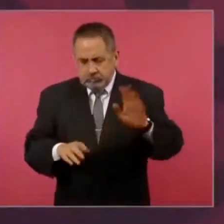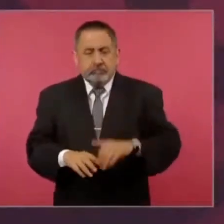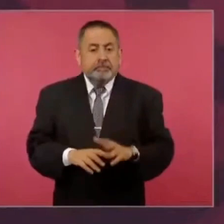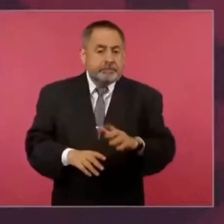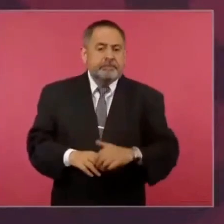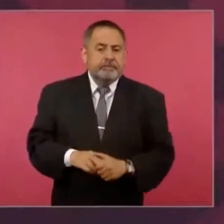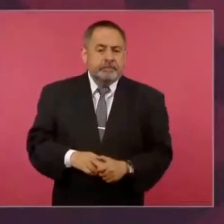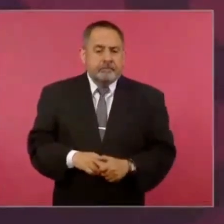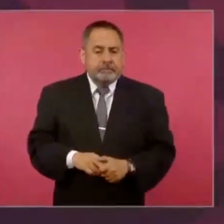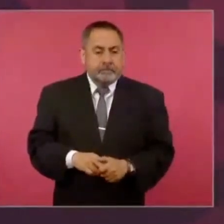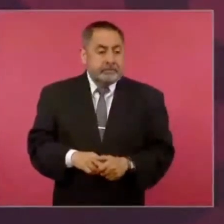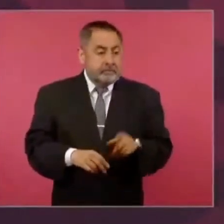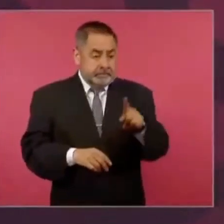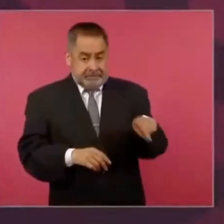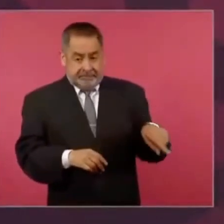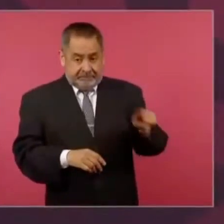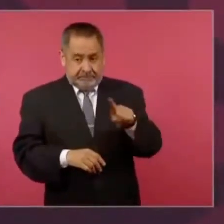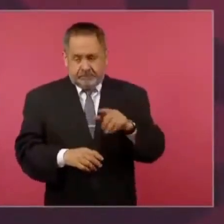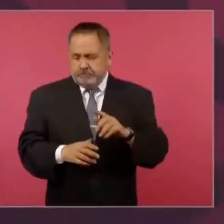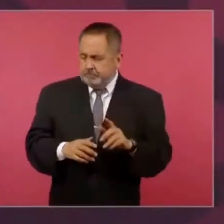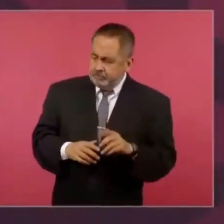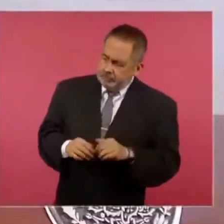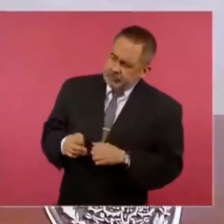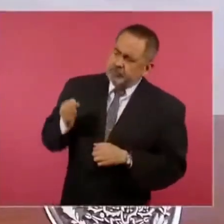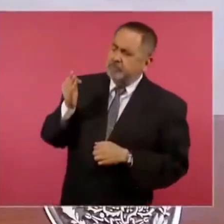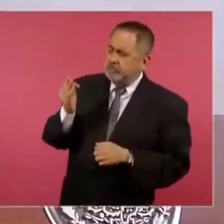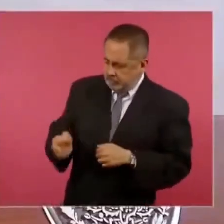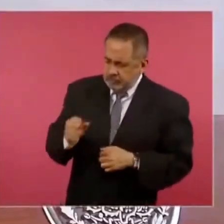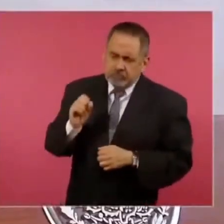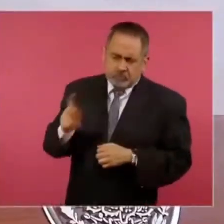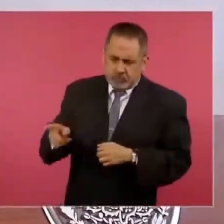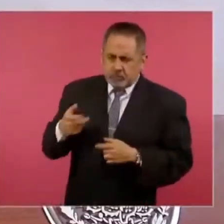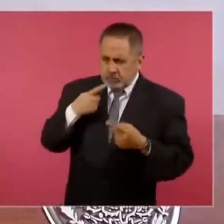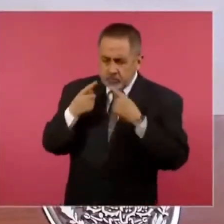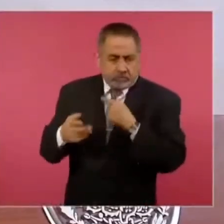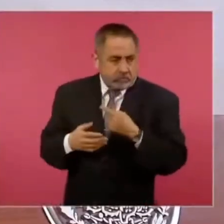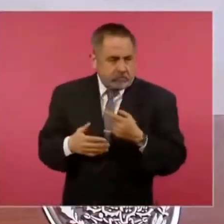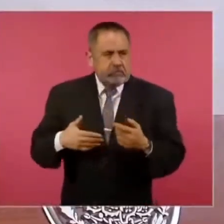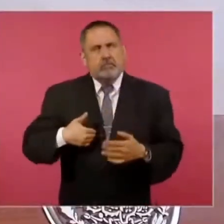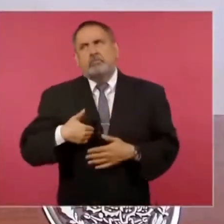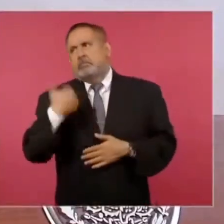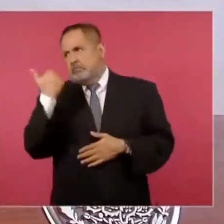Entonces, aceptaron una negociación. Eso nos ayudó